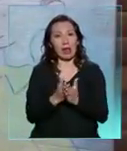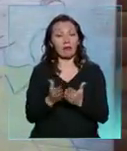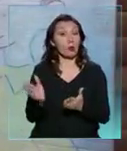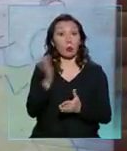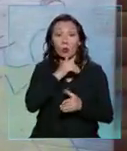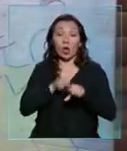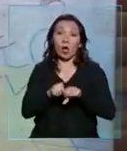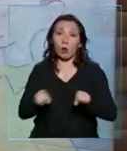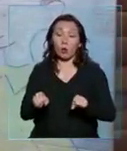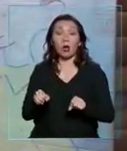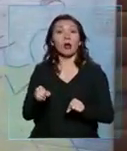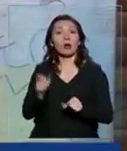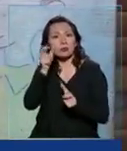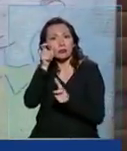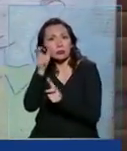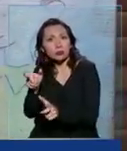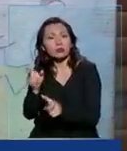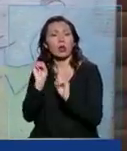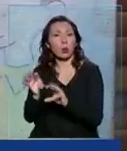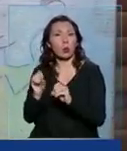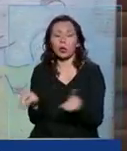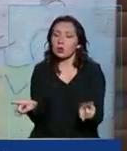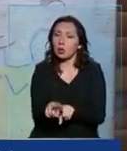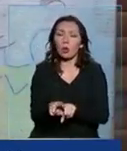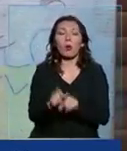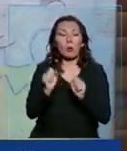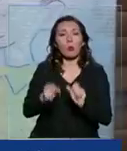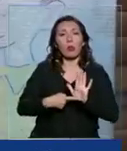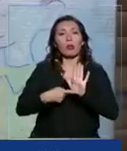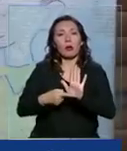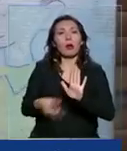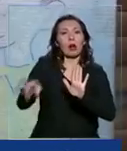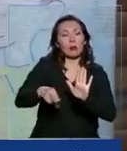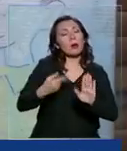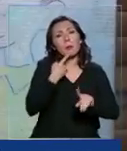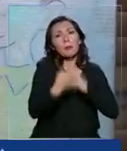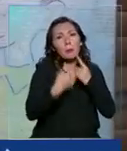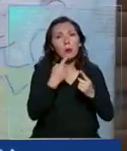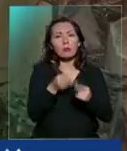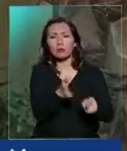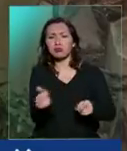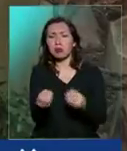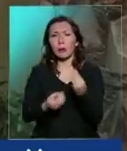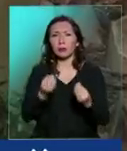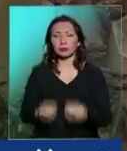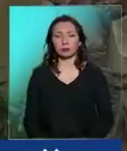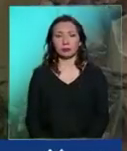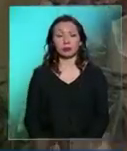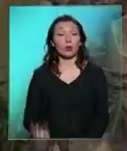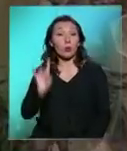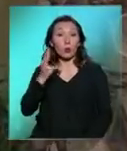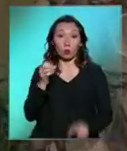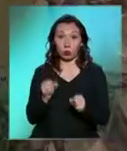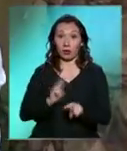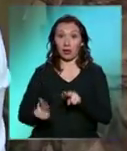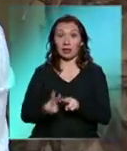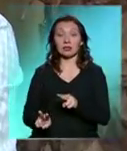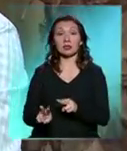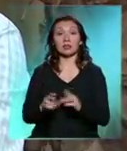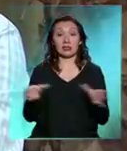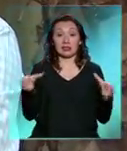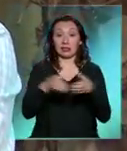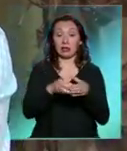hay acuerdo, Superintendencia de Educación siempre pueden plantear, apelar y plantear si es que hay alguna irregularidad. Lo único que se puede hacer es que los centros